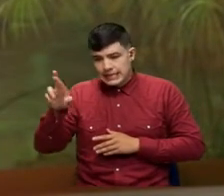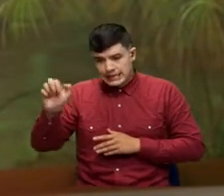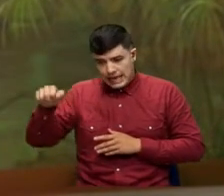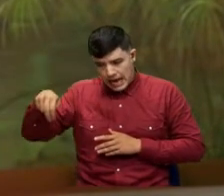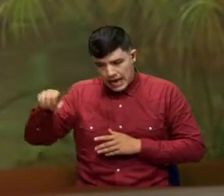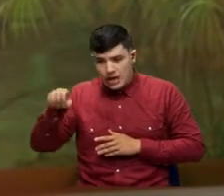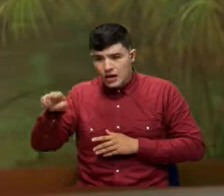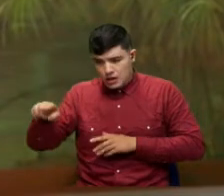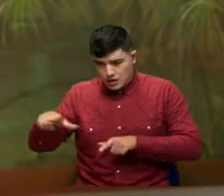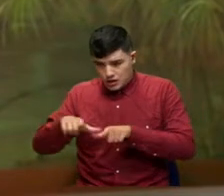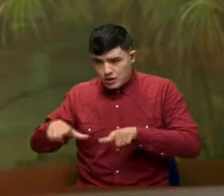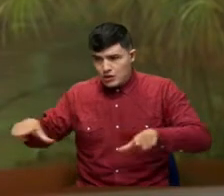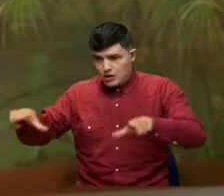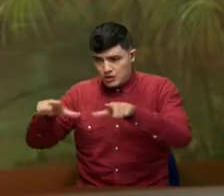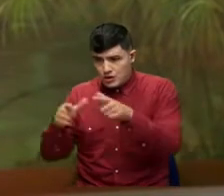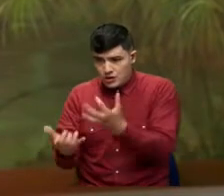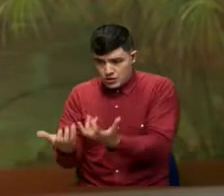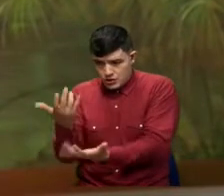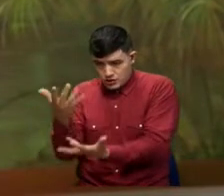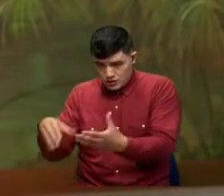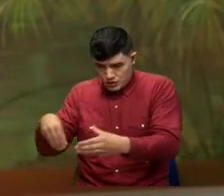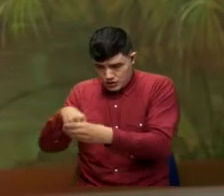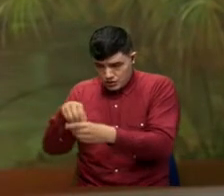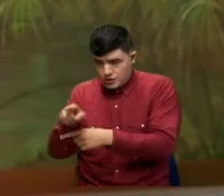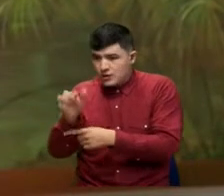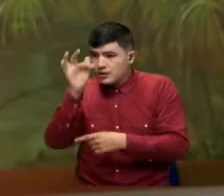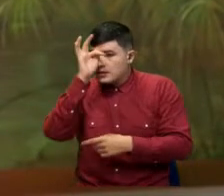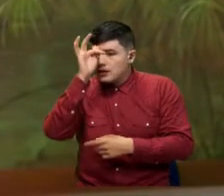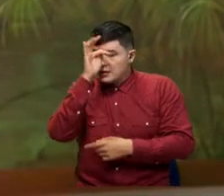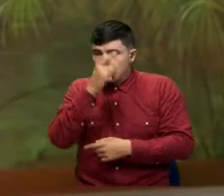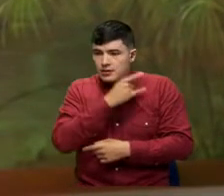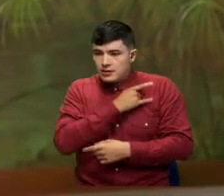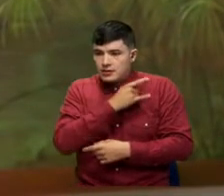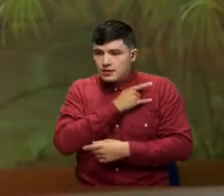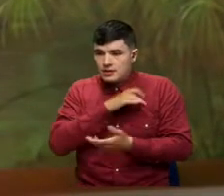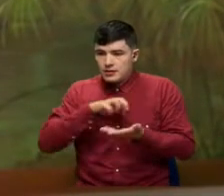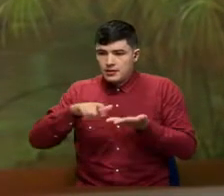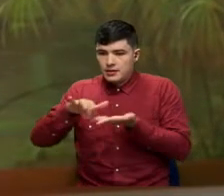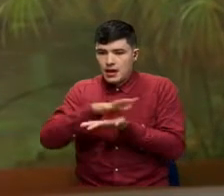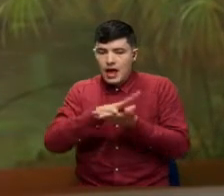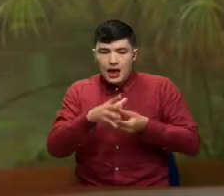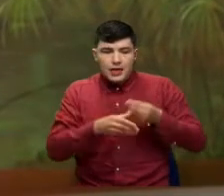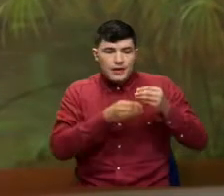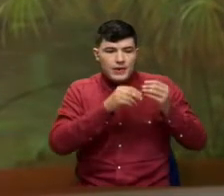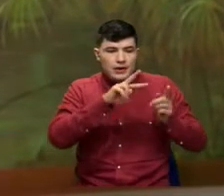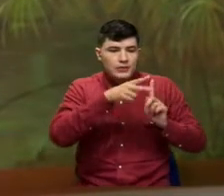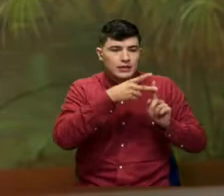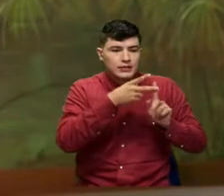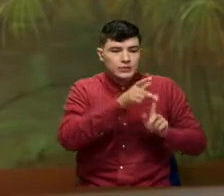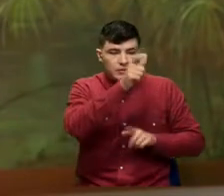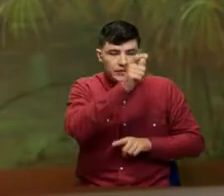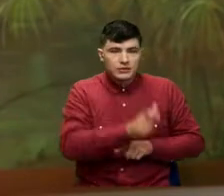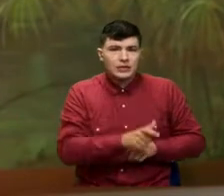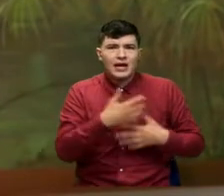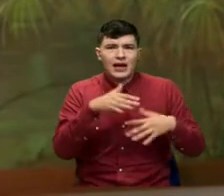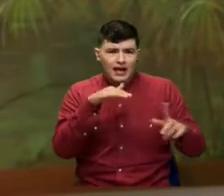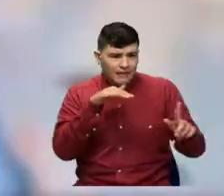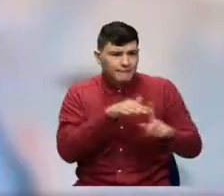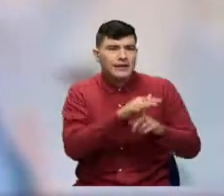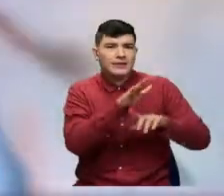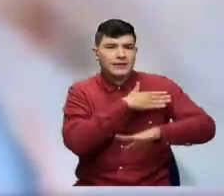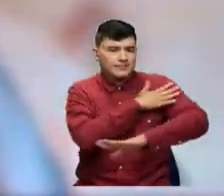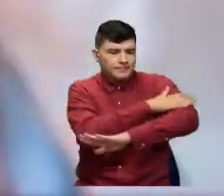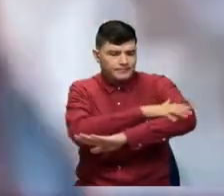el pabellón de quemados del hospital universitario y otro trabajador que tuvo lesiones en su brazo izquierdo